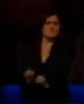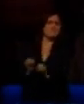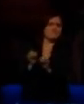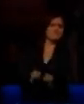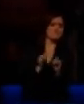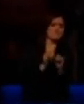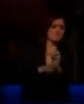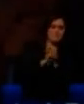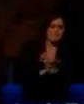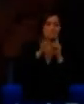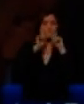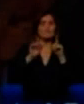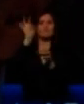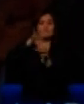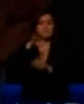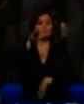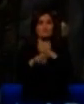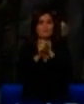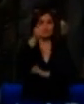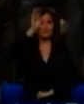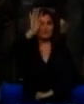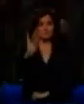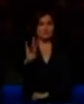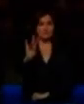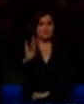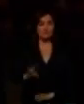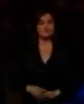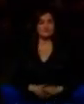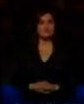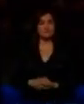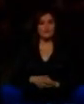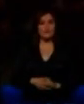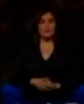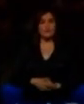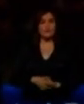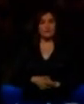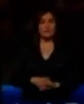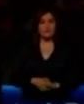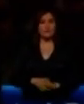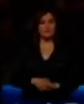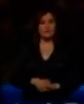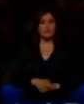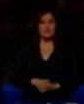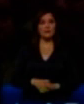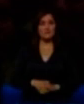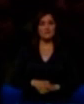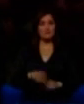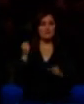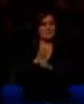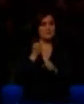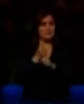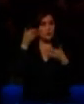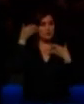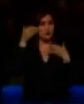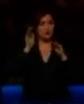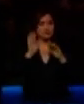de la campaña para las elecciones de 2017. Cada movimiento político se va a comprometer